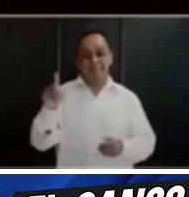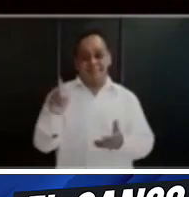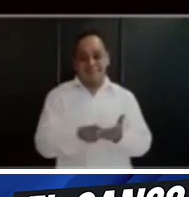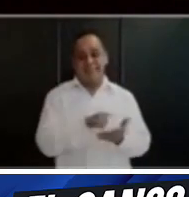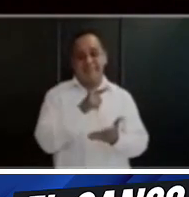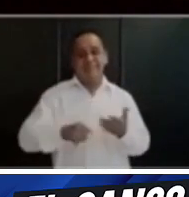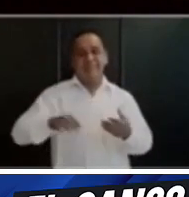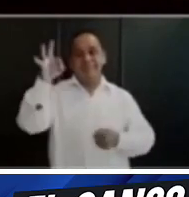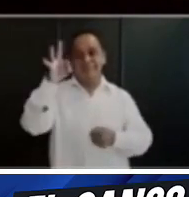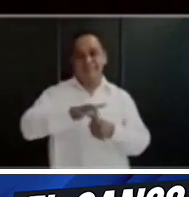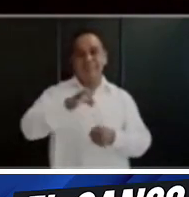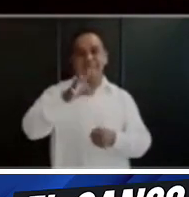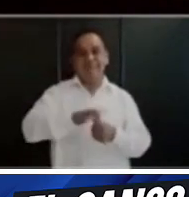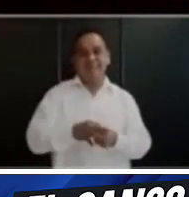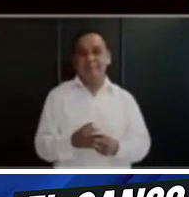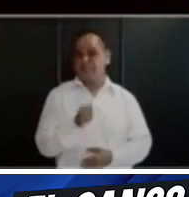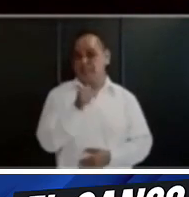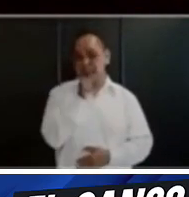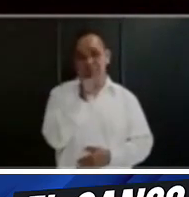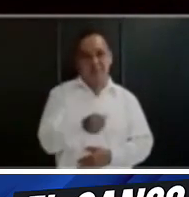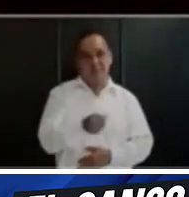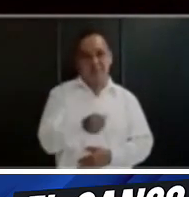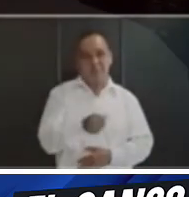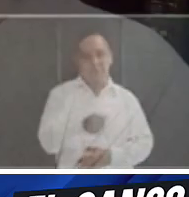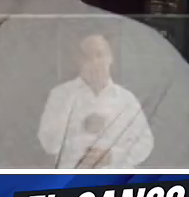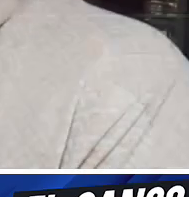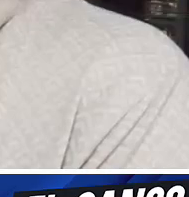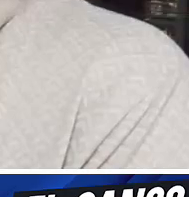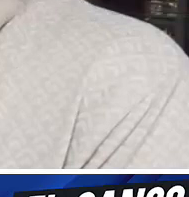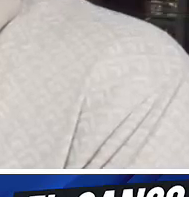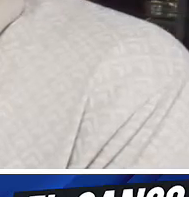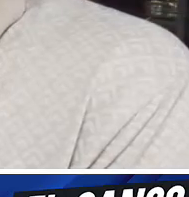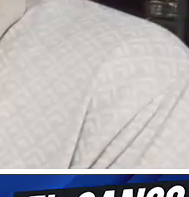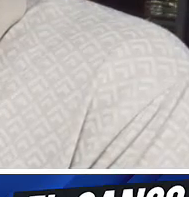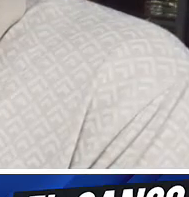eso tendría que ser severamente sancionado. Y no...